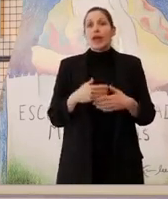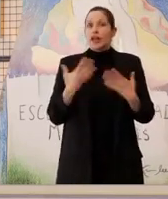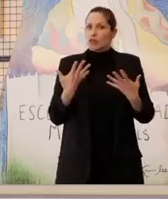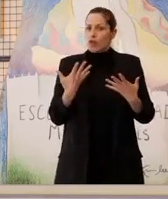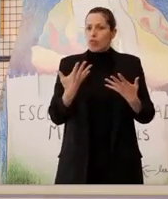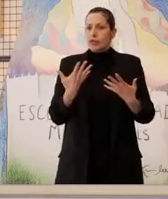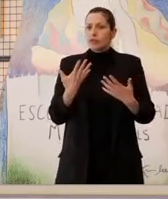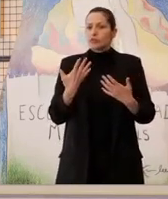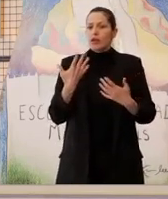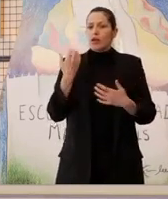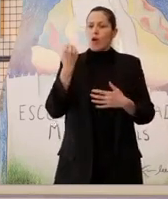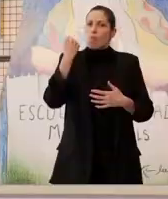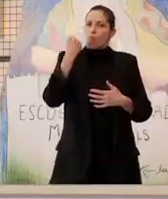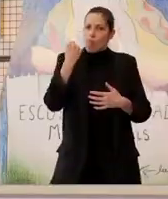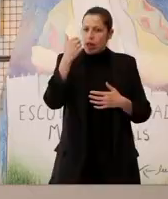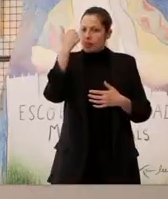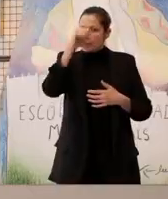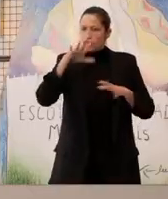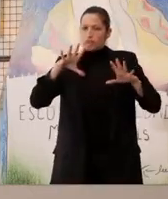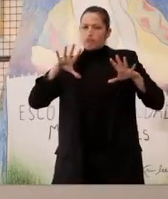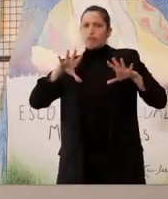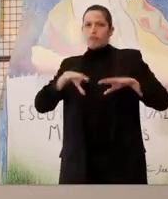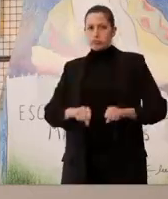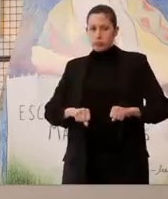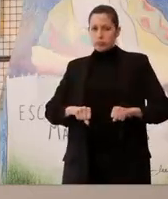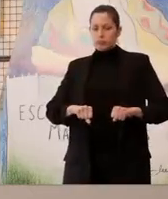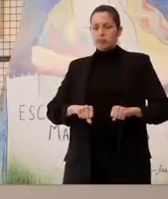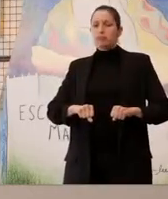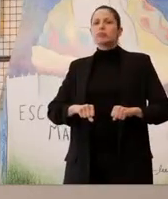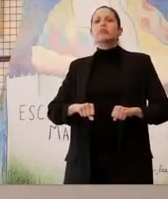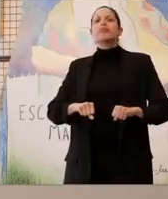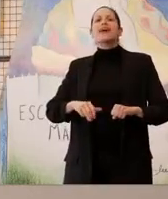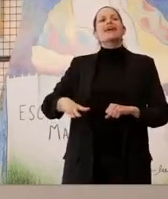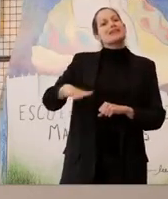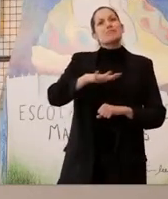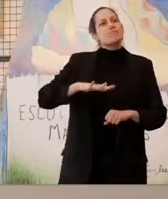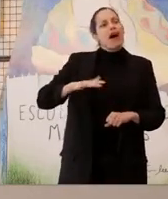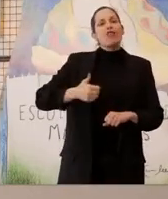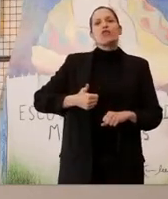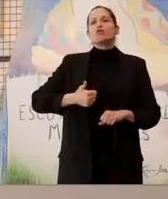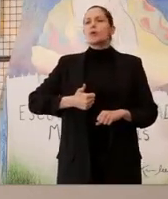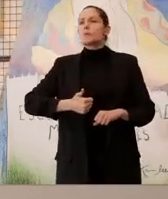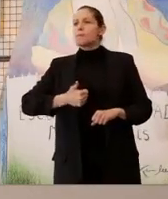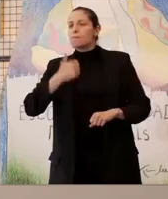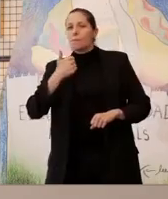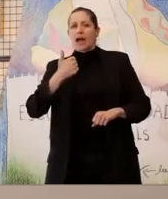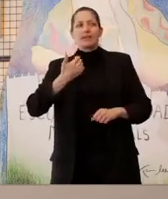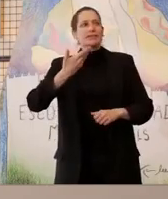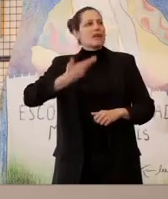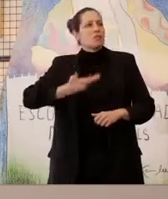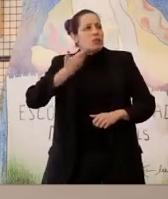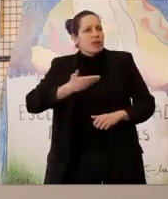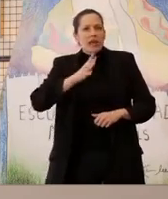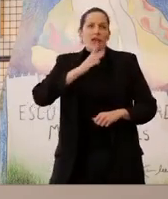masculina del poder que es en la que se que tiene lugar en aquellos espacios en los que se toman decisiones